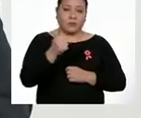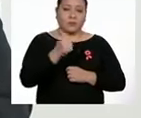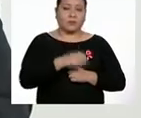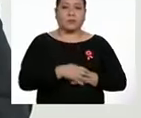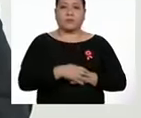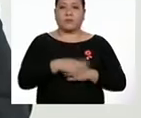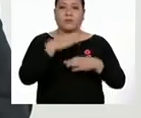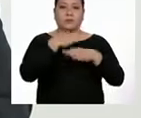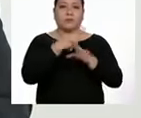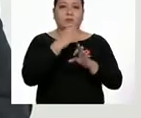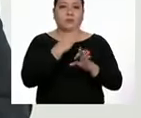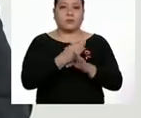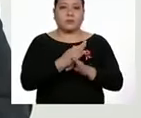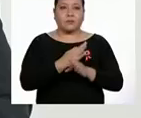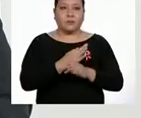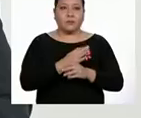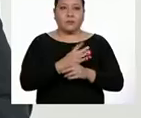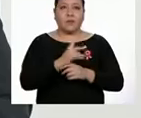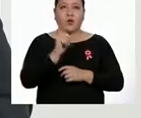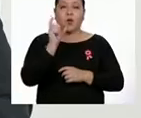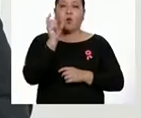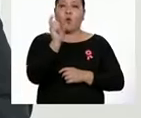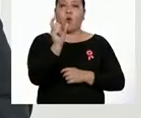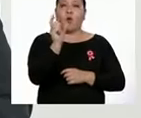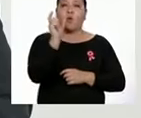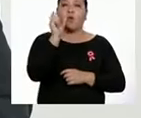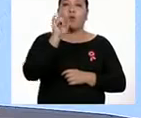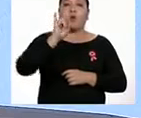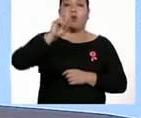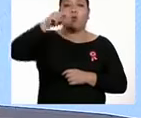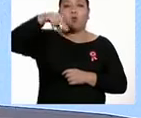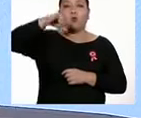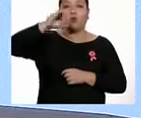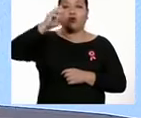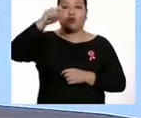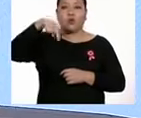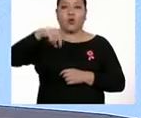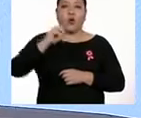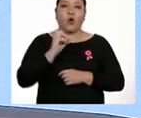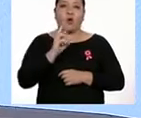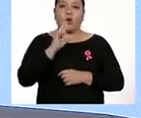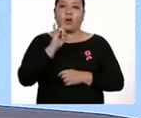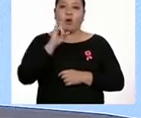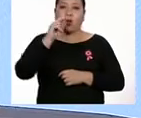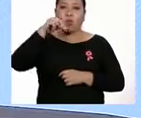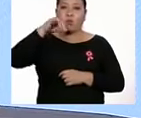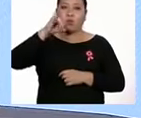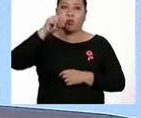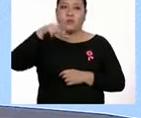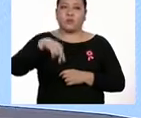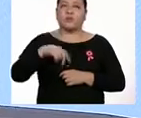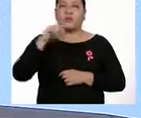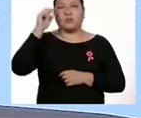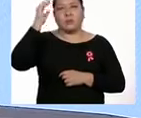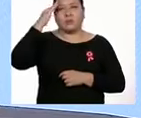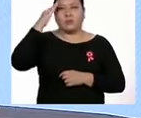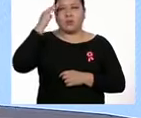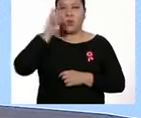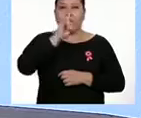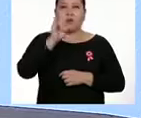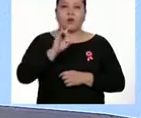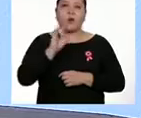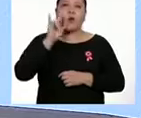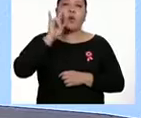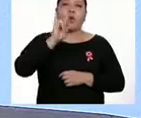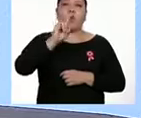de operación llamada unión o reunión. Usemos unión mejor, que es lo que necesitamos